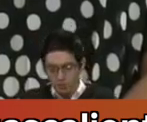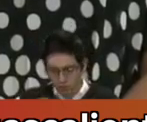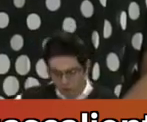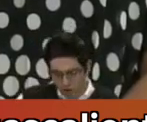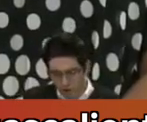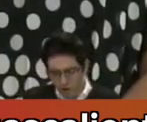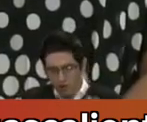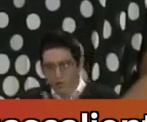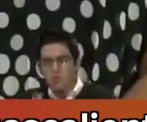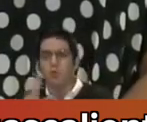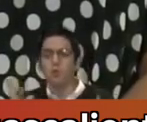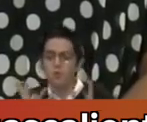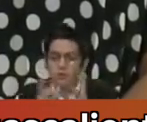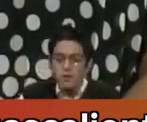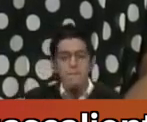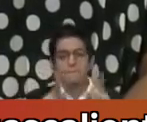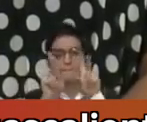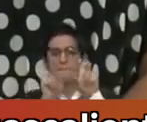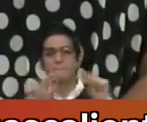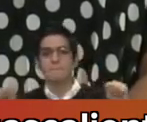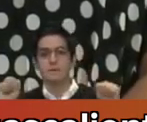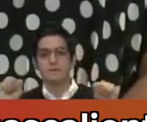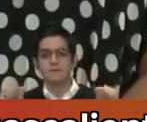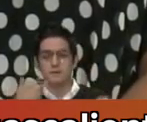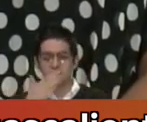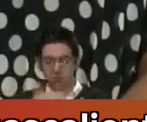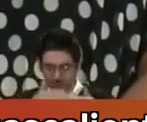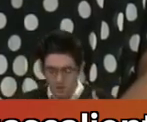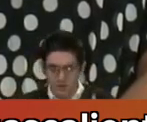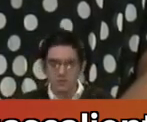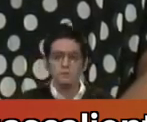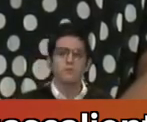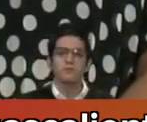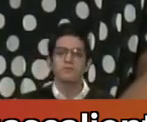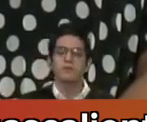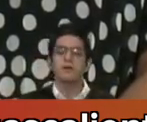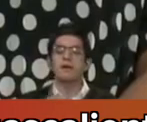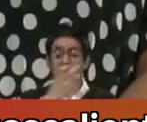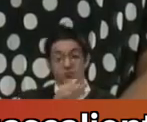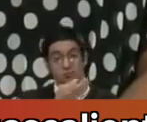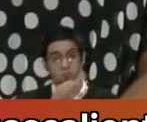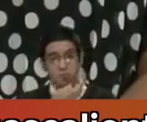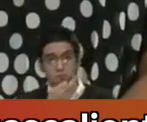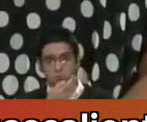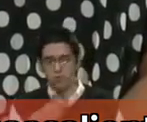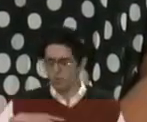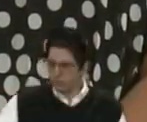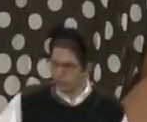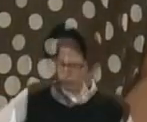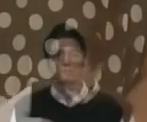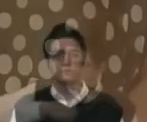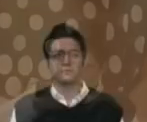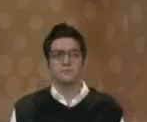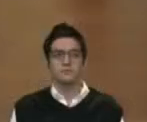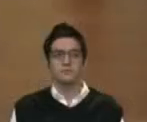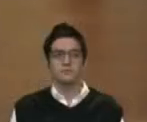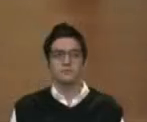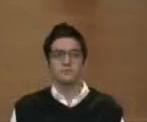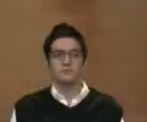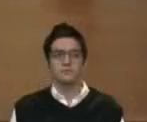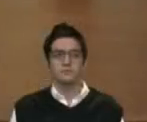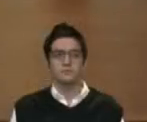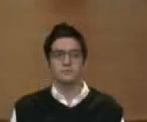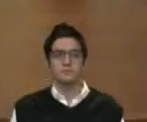se rendirán cuentas del estado que guarda la administración estatal. Será el 24 de septiembre cuando la